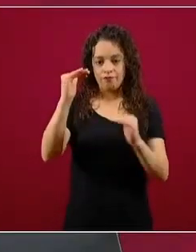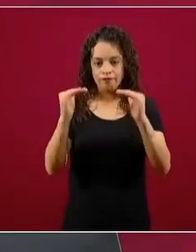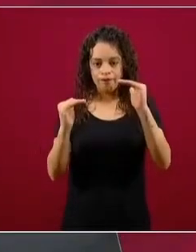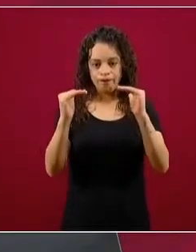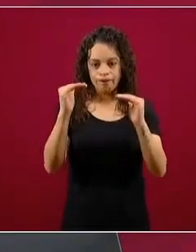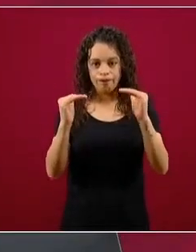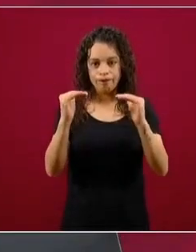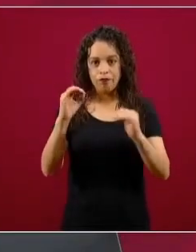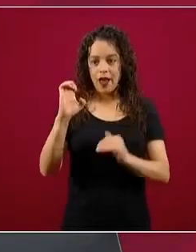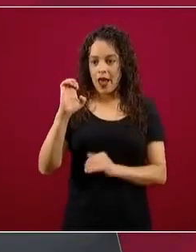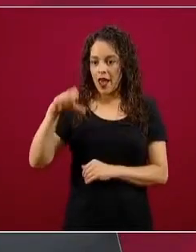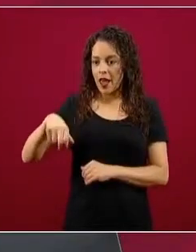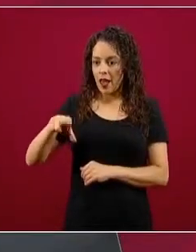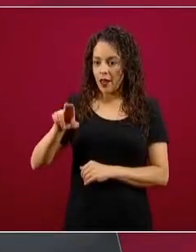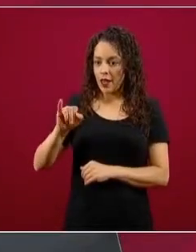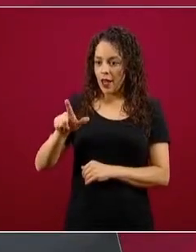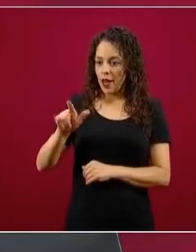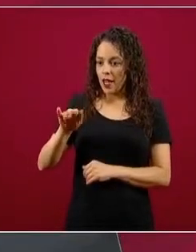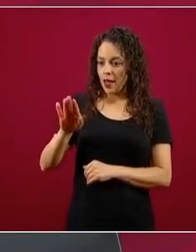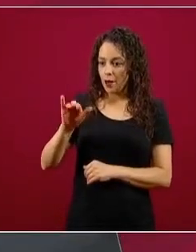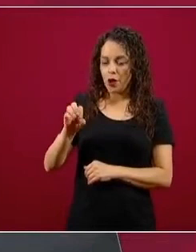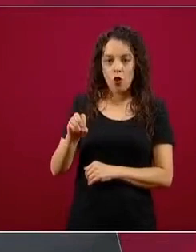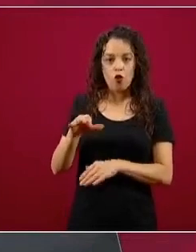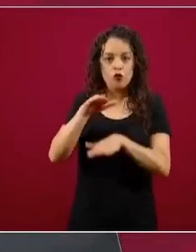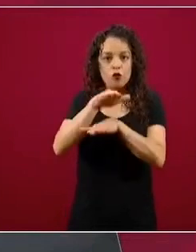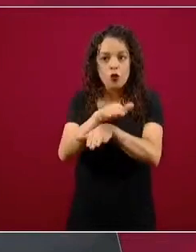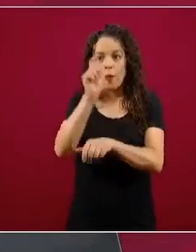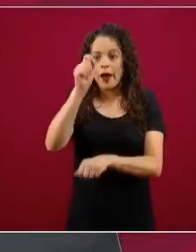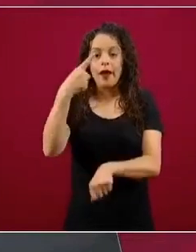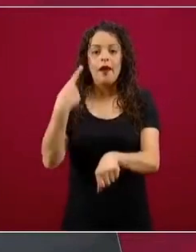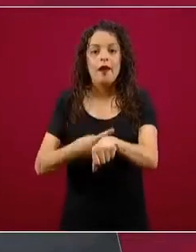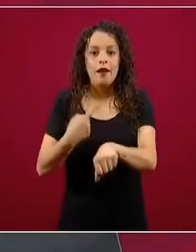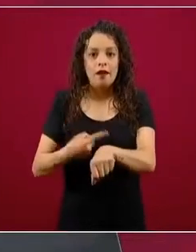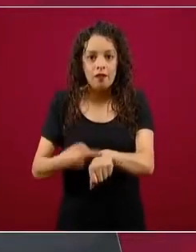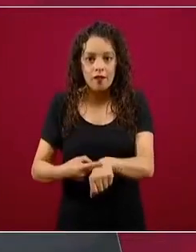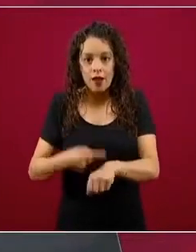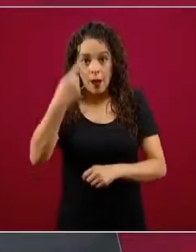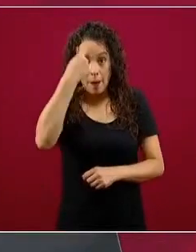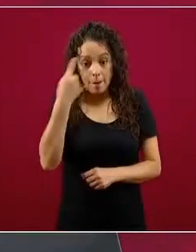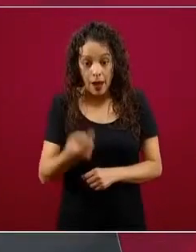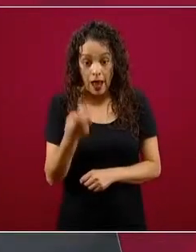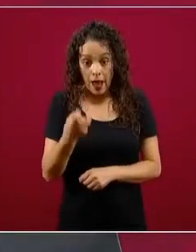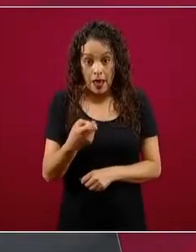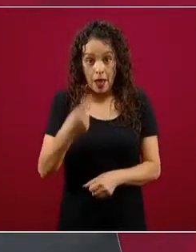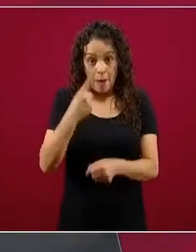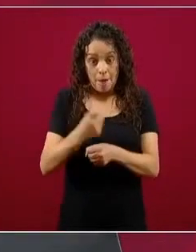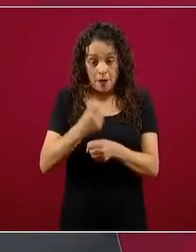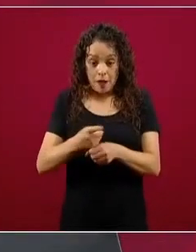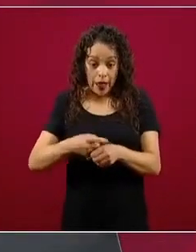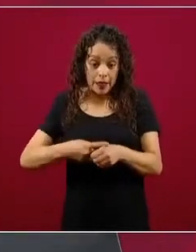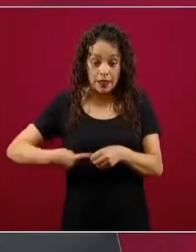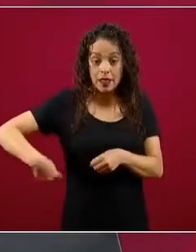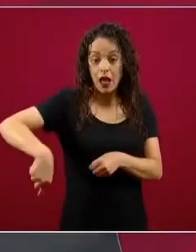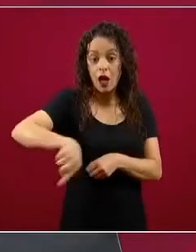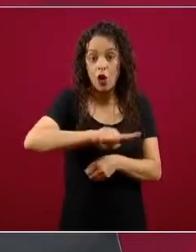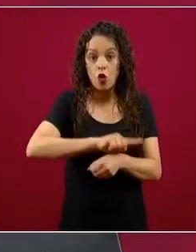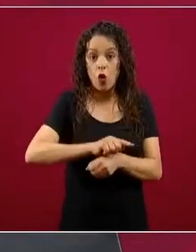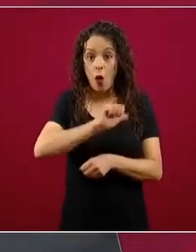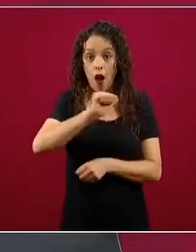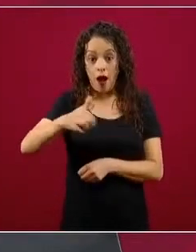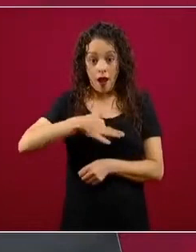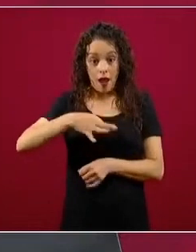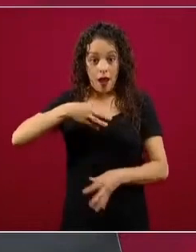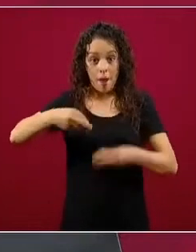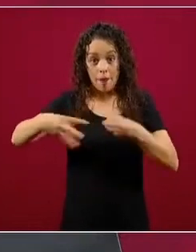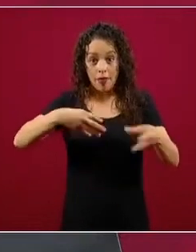respecto a la enfermedad, que eventualmente nos llevará a que se termine este primer ciclo epidémico y